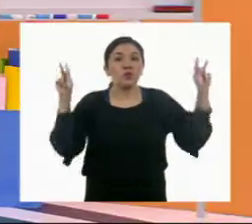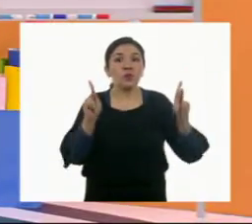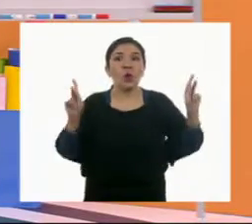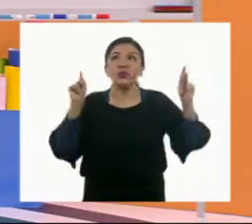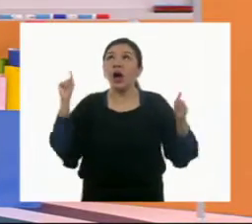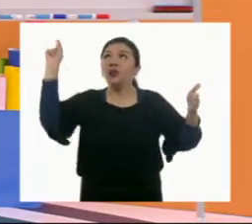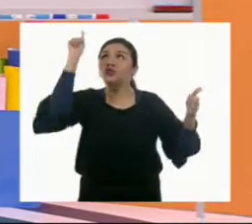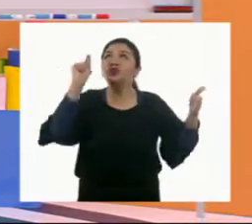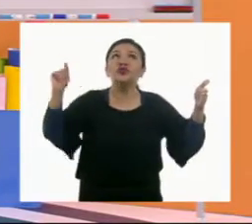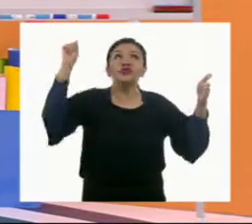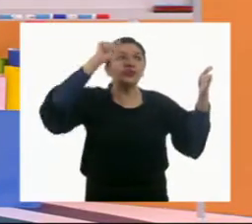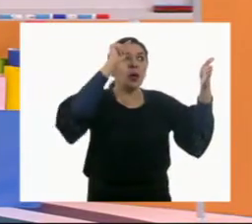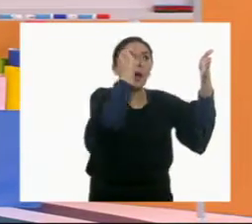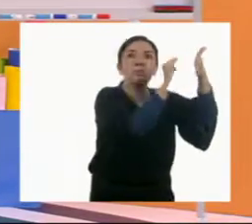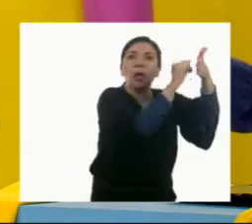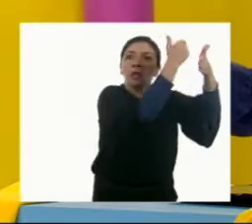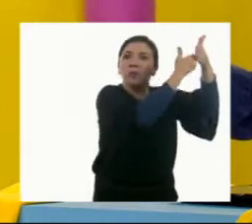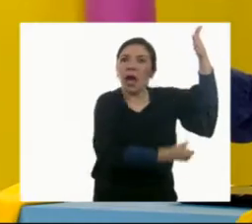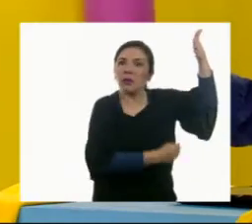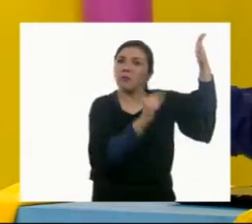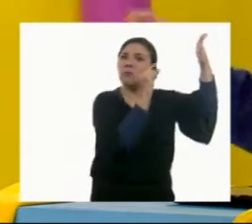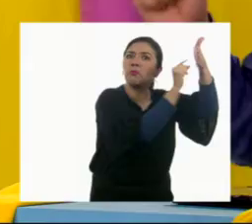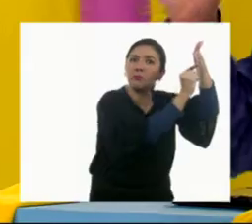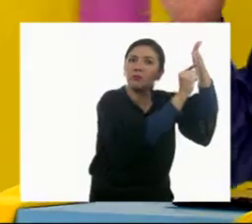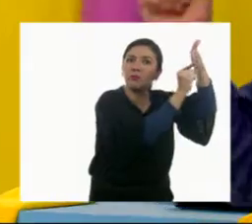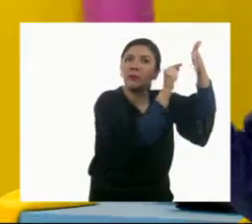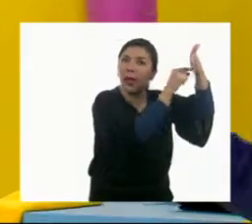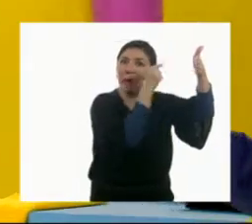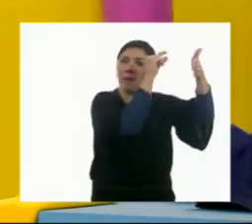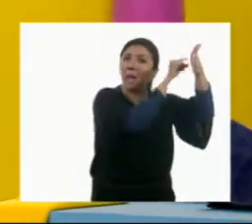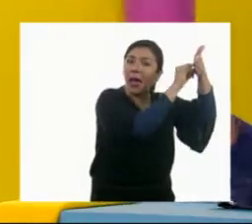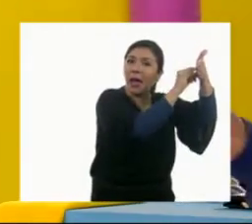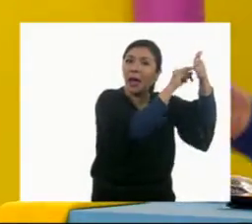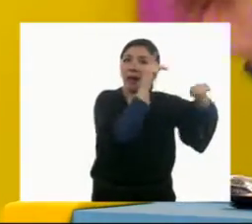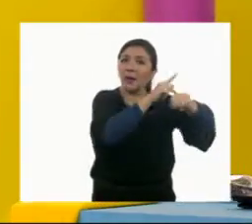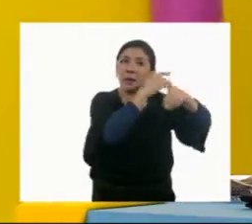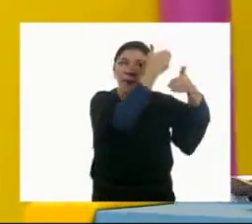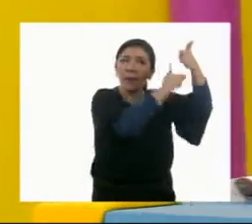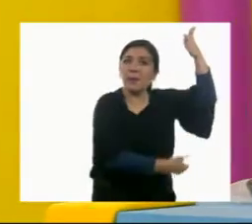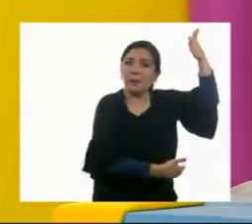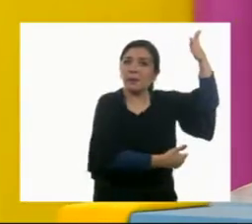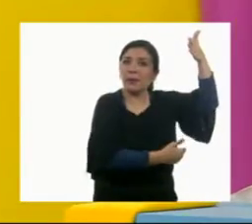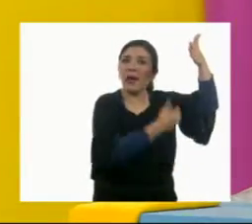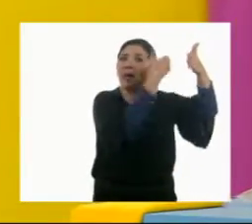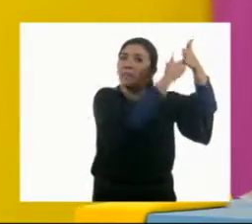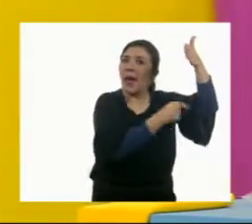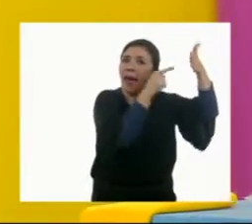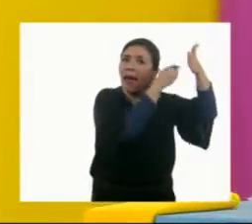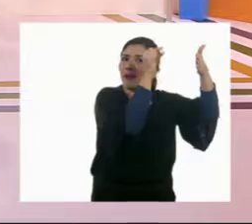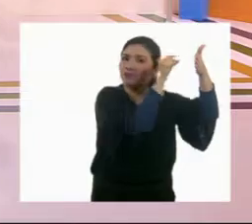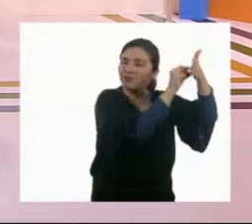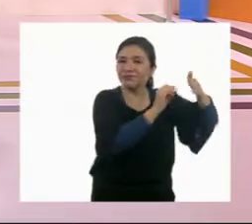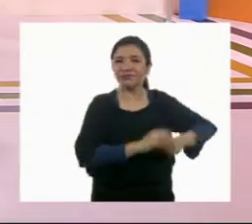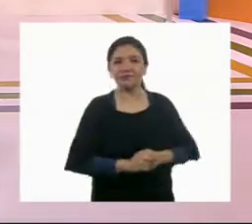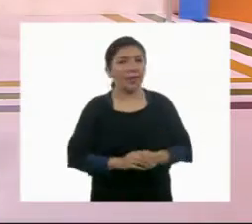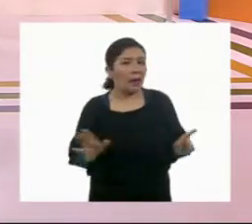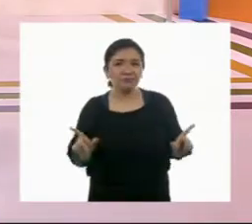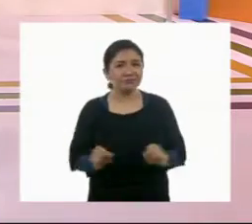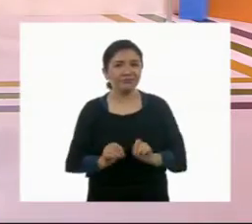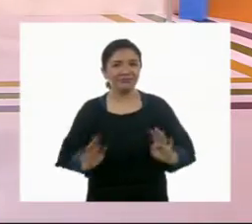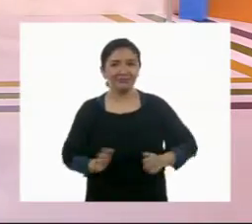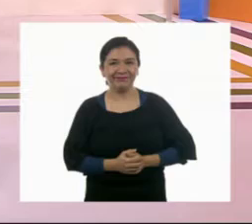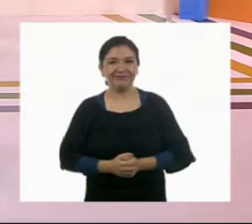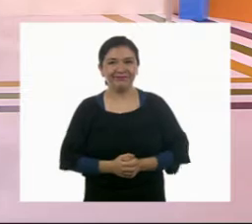Una mosca parada en la pared. En la pared. En la pared. Y ya. Muy